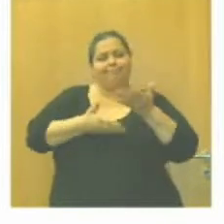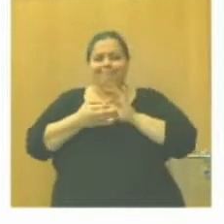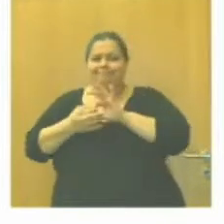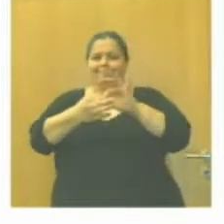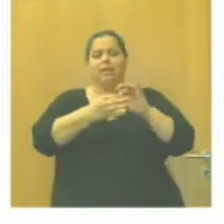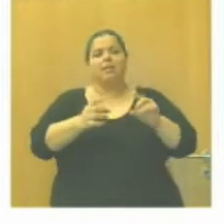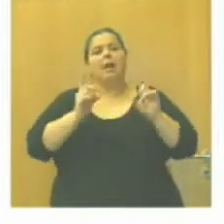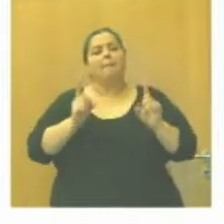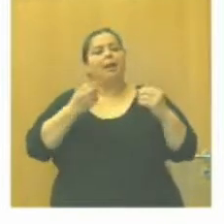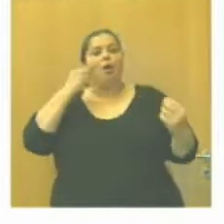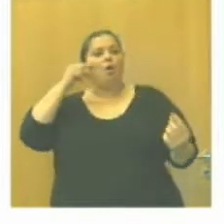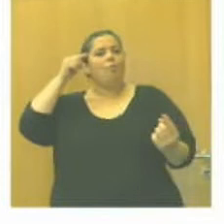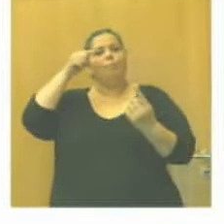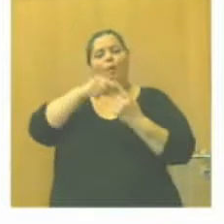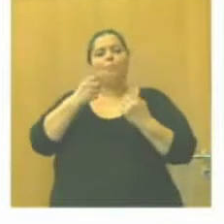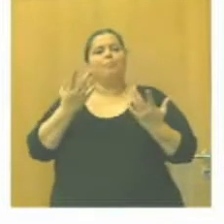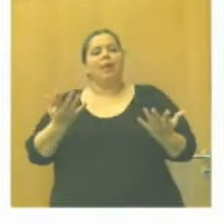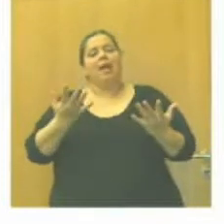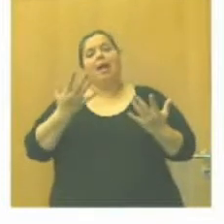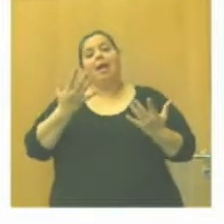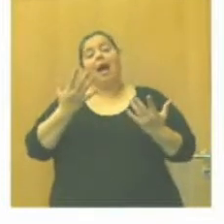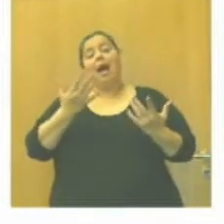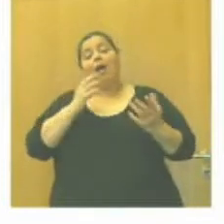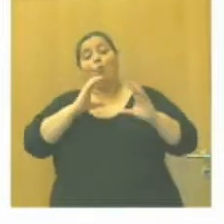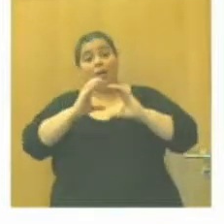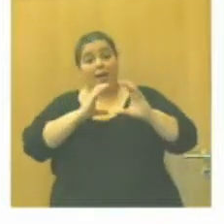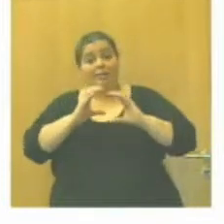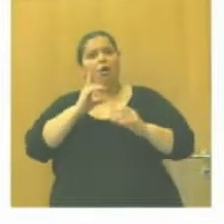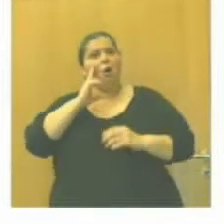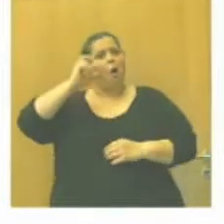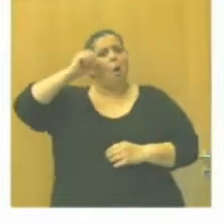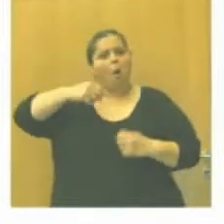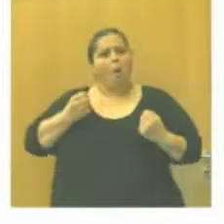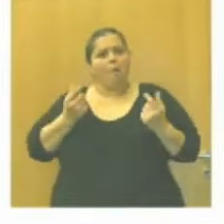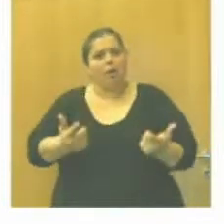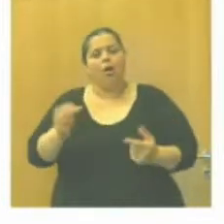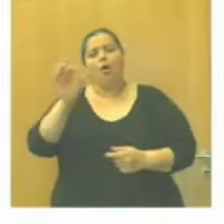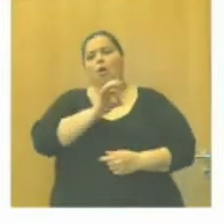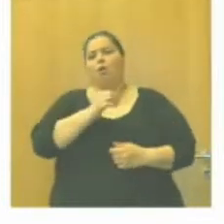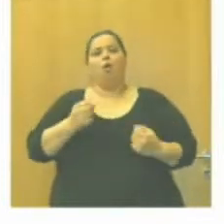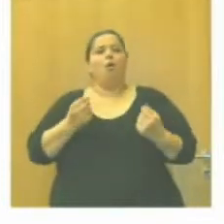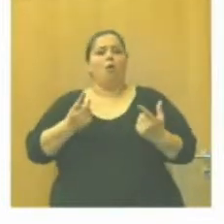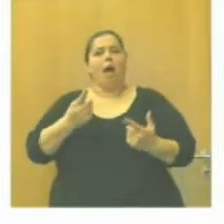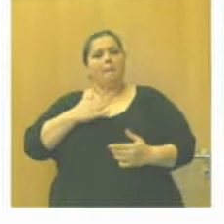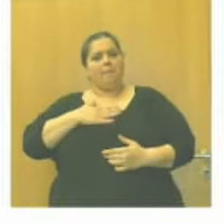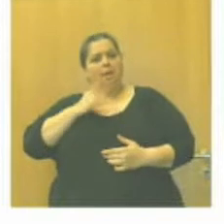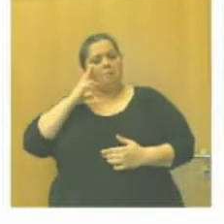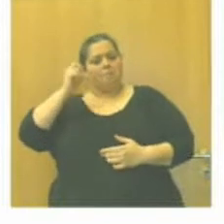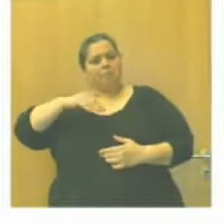que enfoca en mejorar las habilidades para comunicar su punto de vista, para poder dar su opinión de una